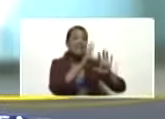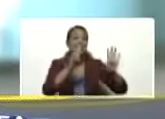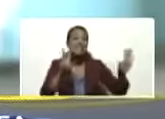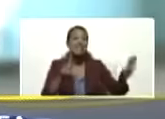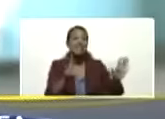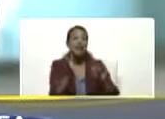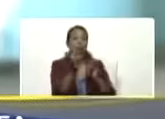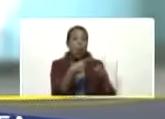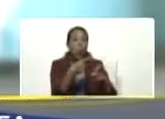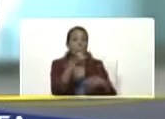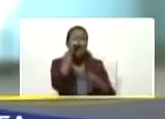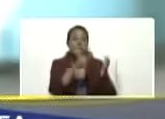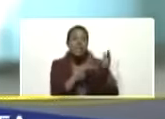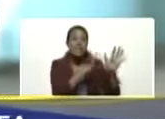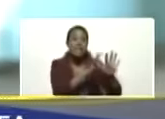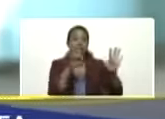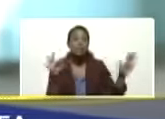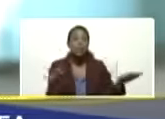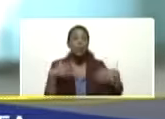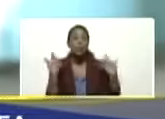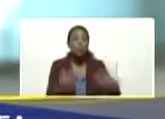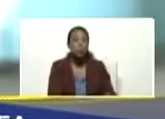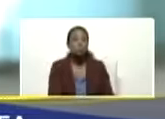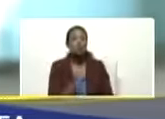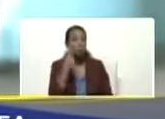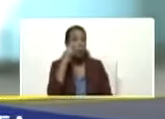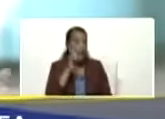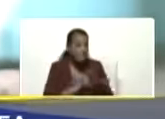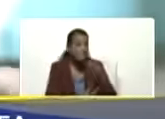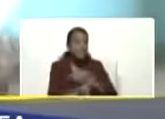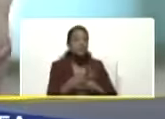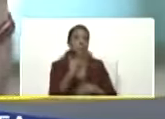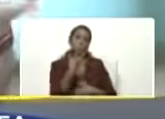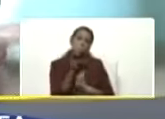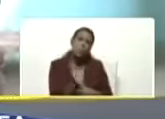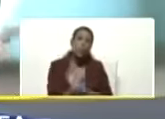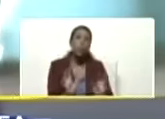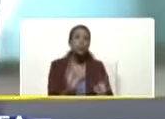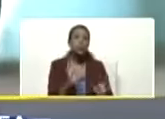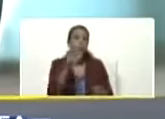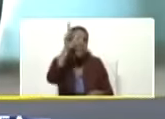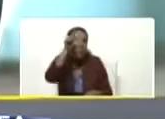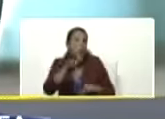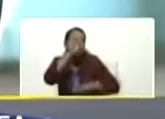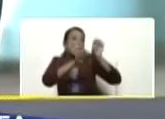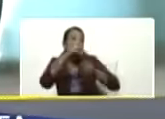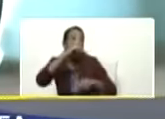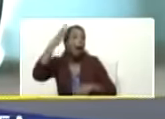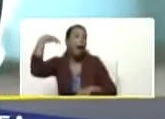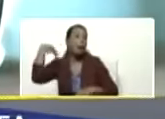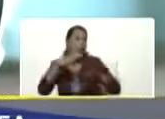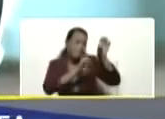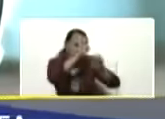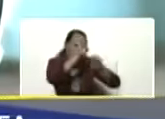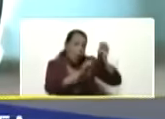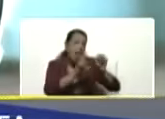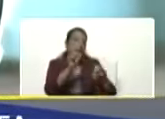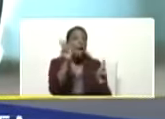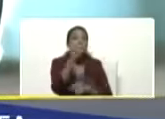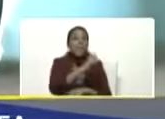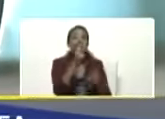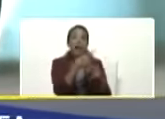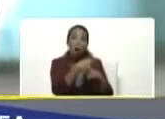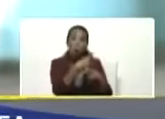2018. Y usted tuvo una gran visión. Se podría decir que es un visionario, porque en el mes de agosto